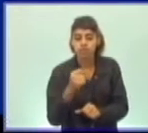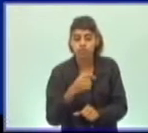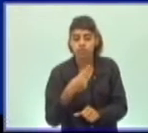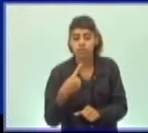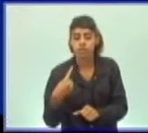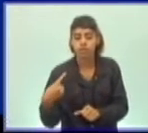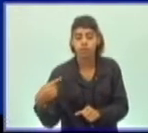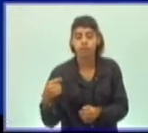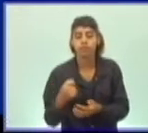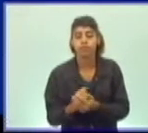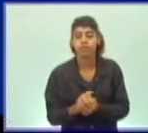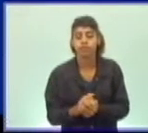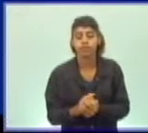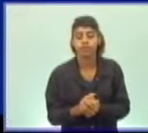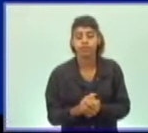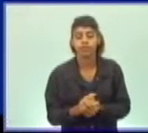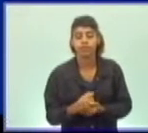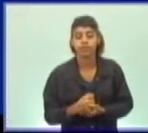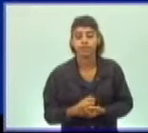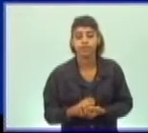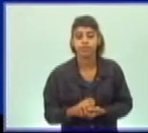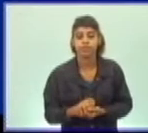flúor.